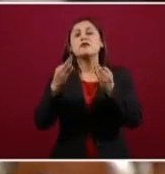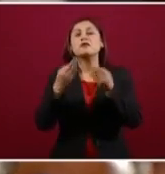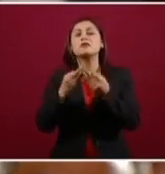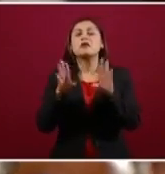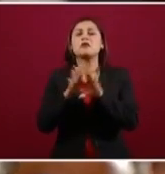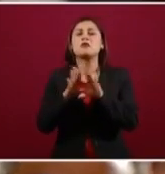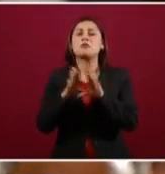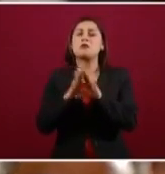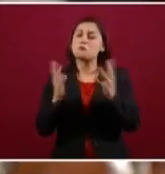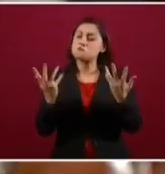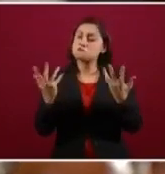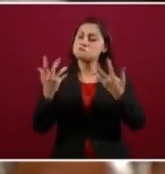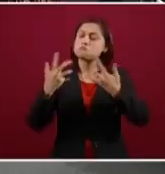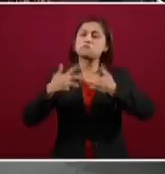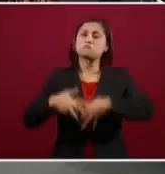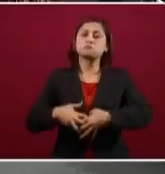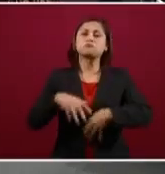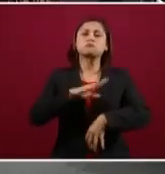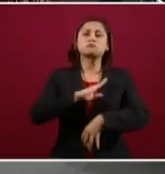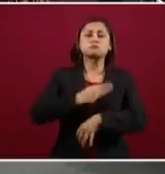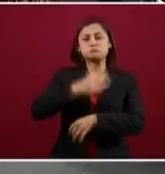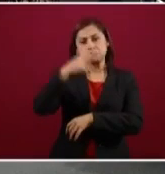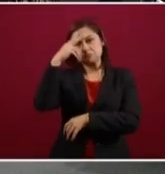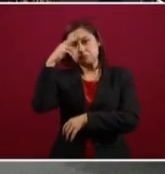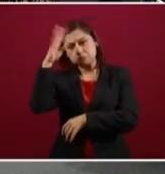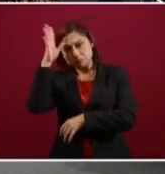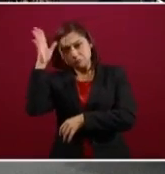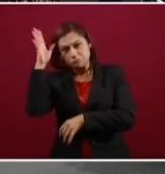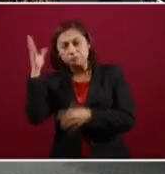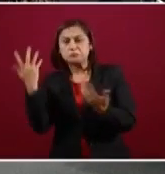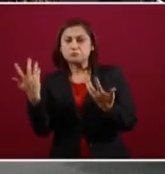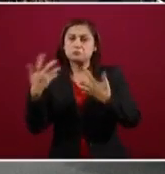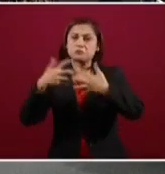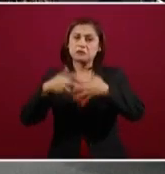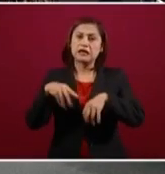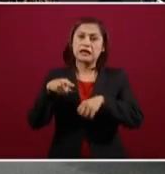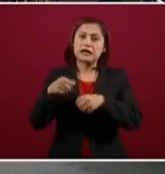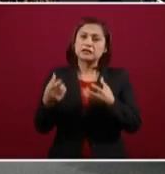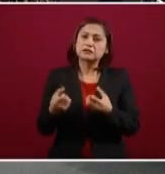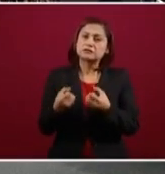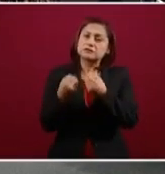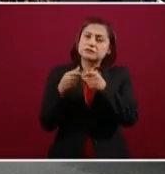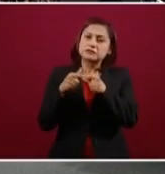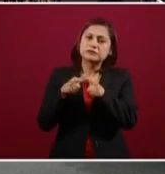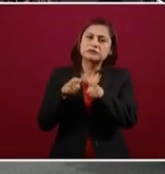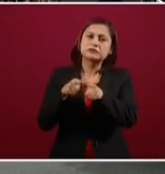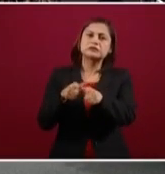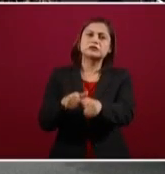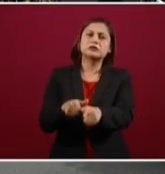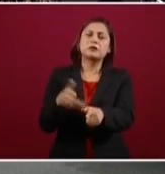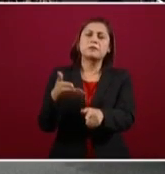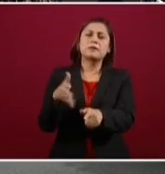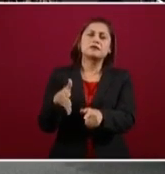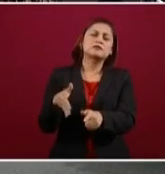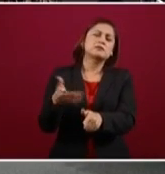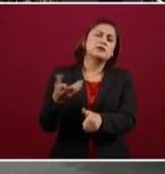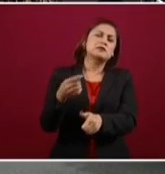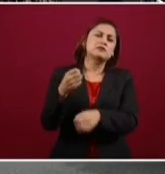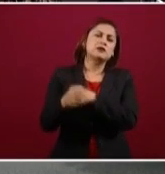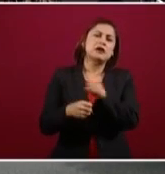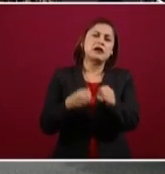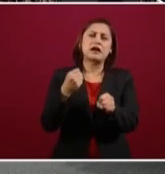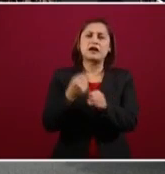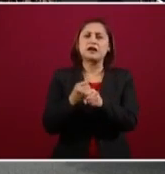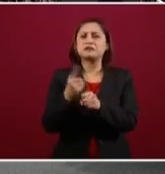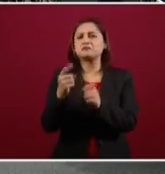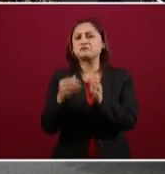mestizaje nos dio un potencial para llegar hasta la primera mitad del siglo XX con esa fuerza de mexicanidad. No